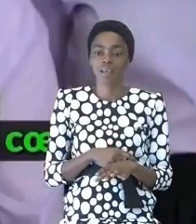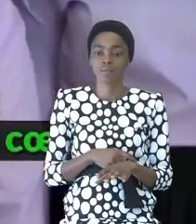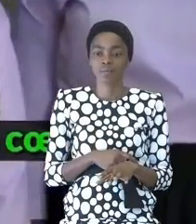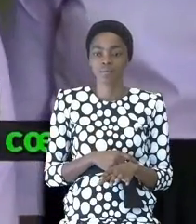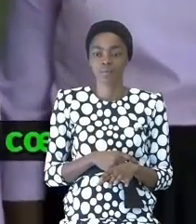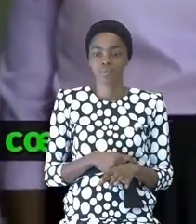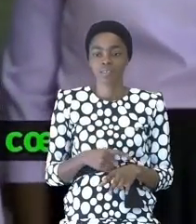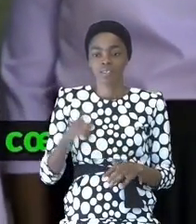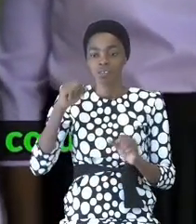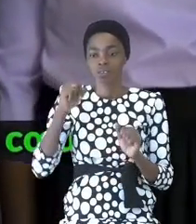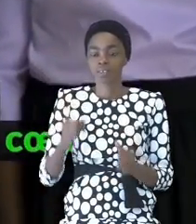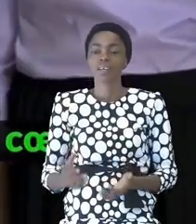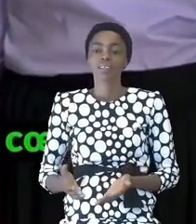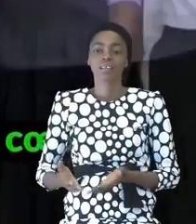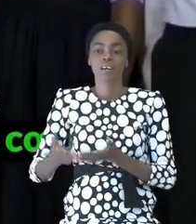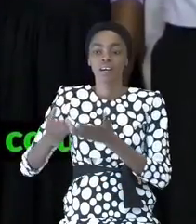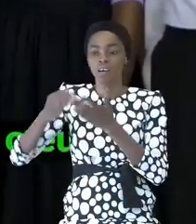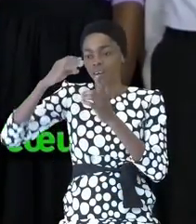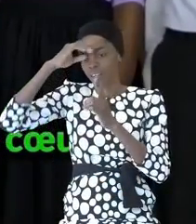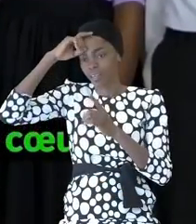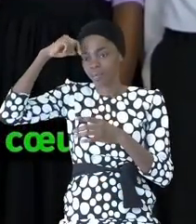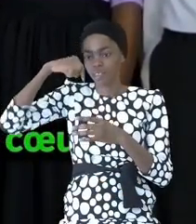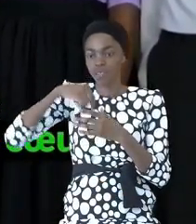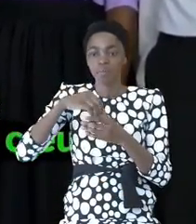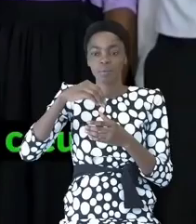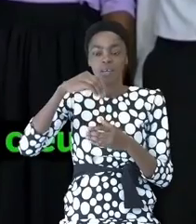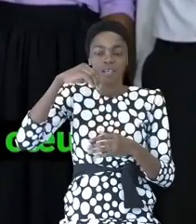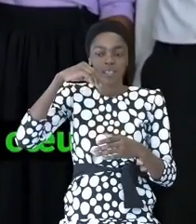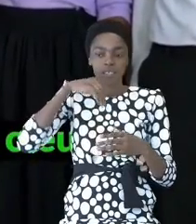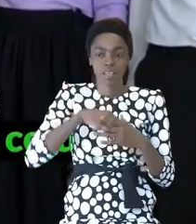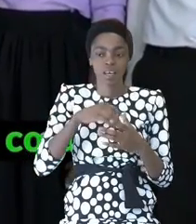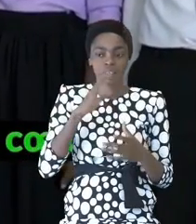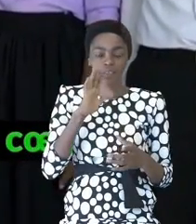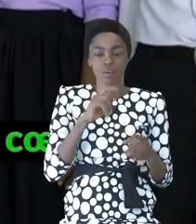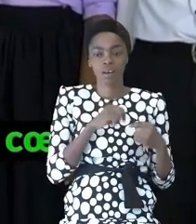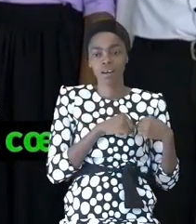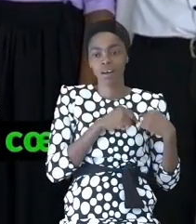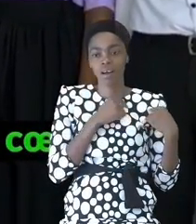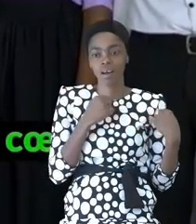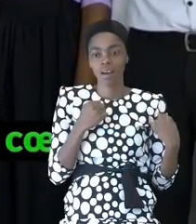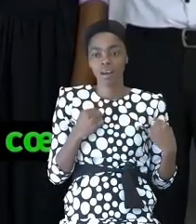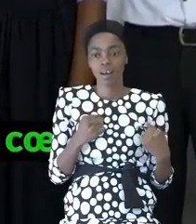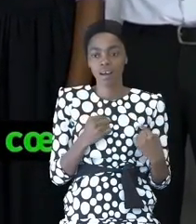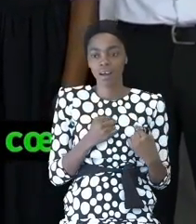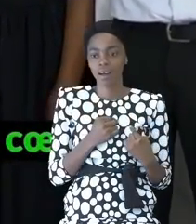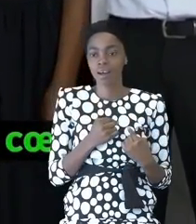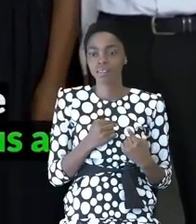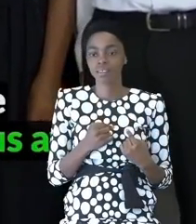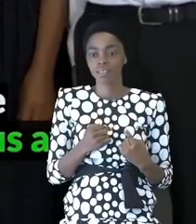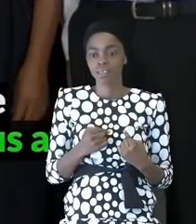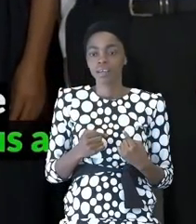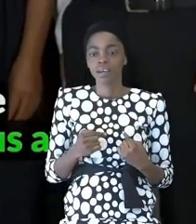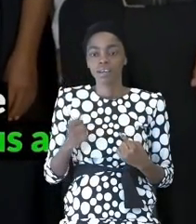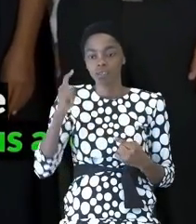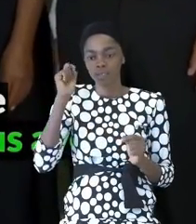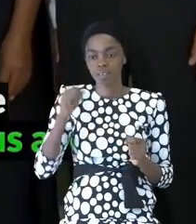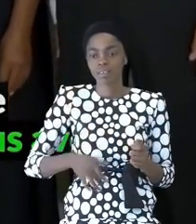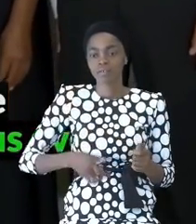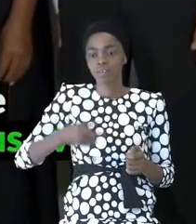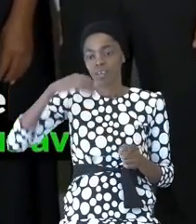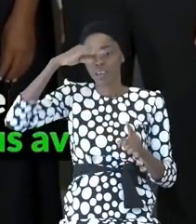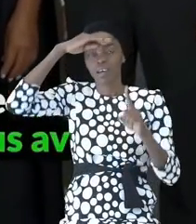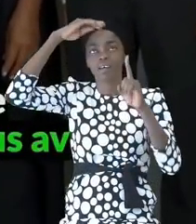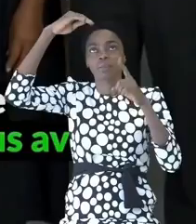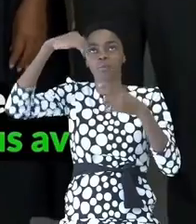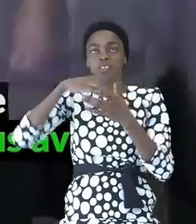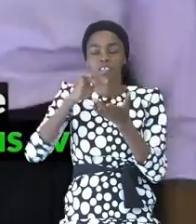seguir, lo puedes sentir a tu lado en ese mismo instante, lo puedes